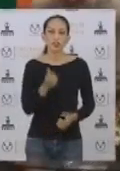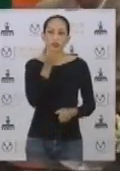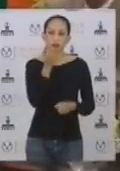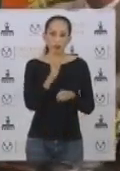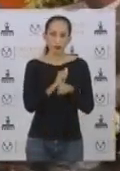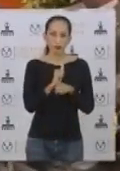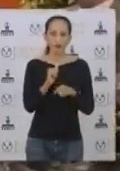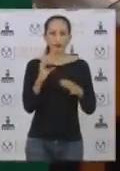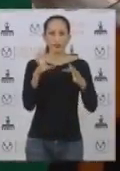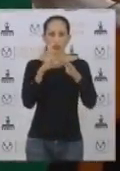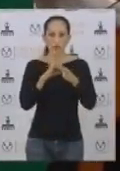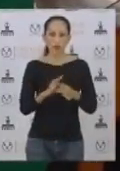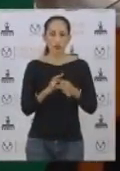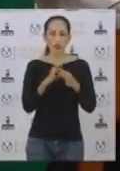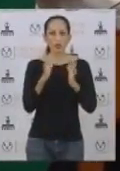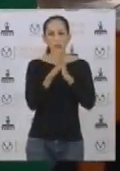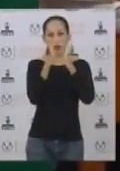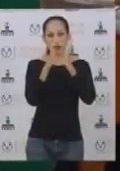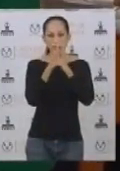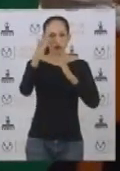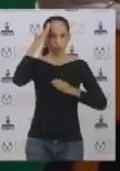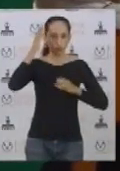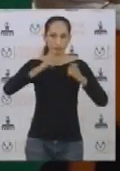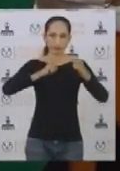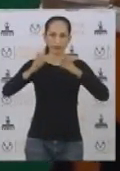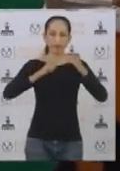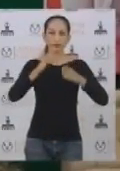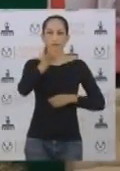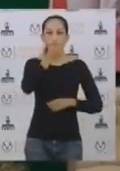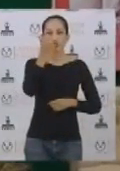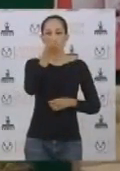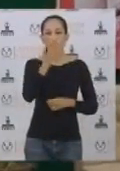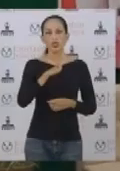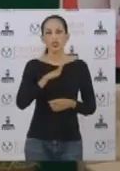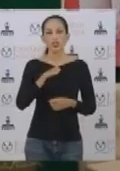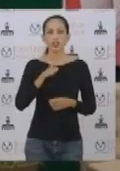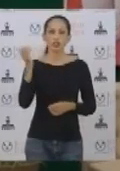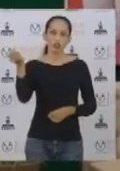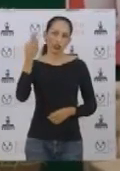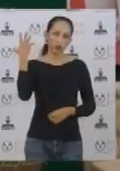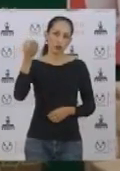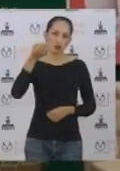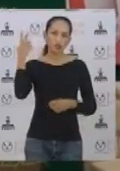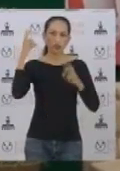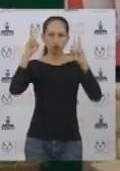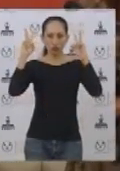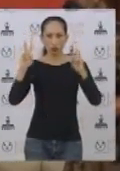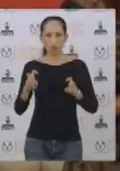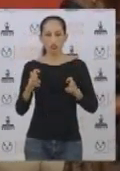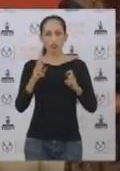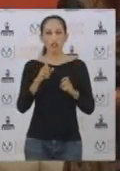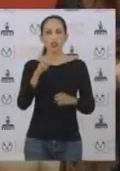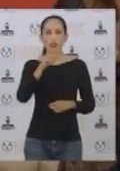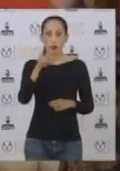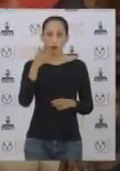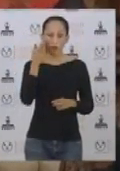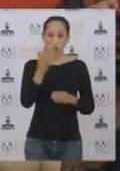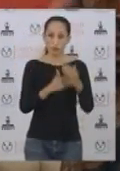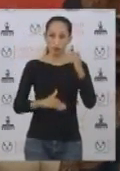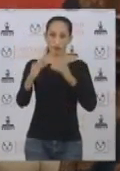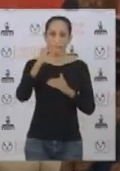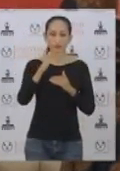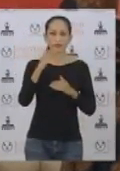Extensión y Vinculación, a través de la Dirección de Participación y Liderazgo Estudiantil, presentó a los universitarios la conferencia magistral Las 7 Claves